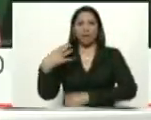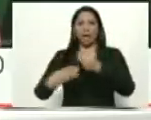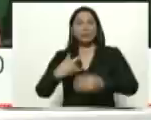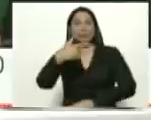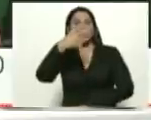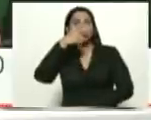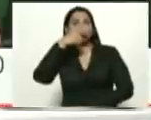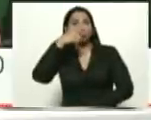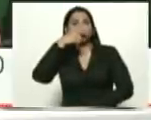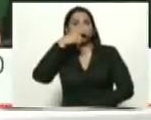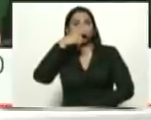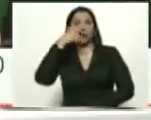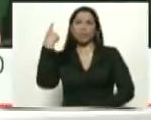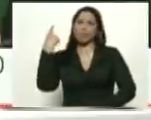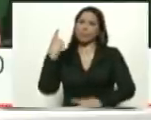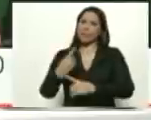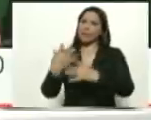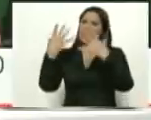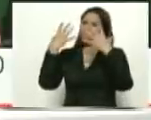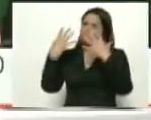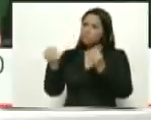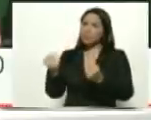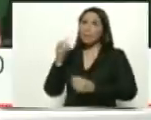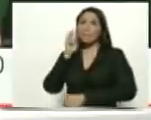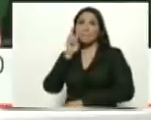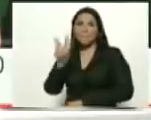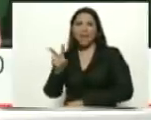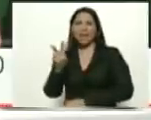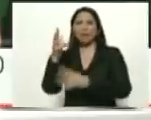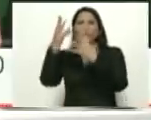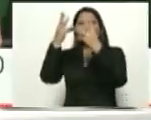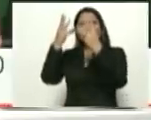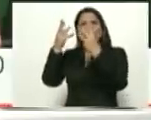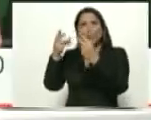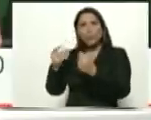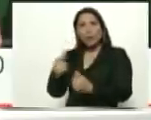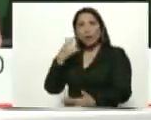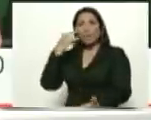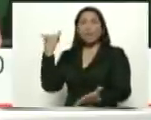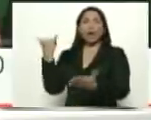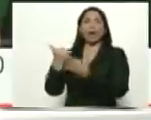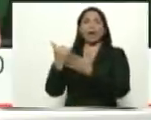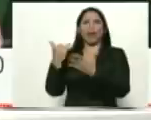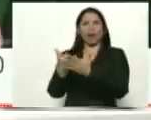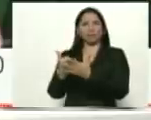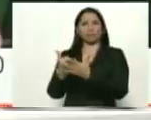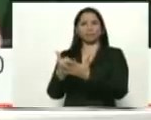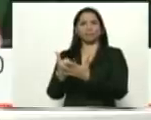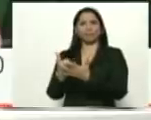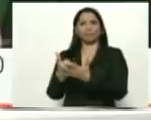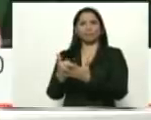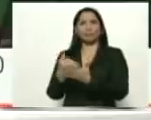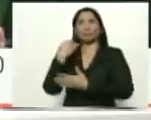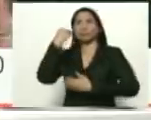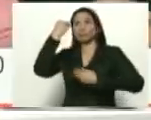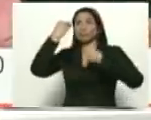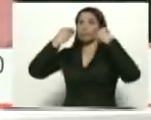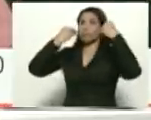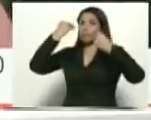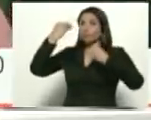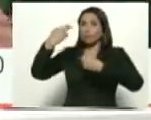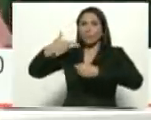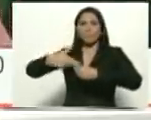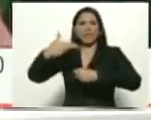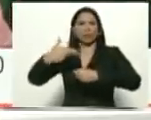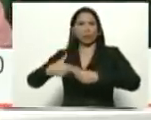seguimiento. Pero debemos entender, al ver estas cifras, al ver estos números, ¿quién iba a pensar que el petróleo